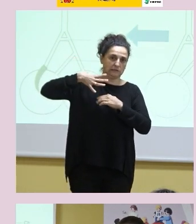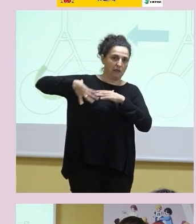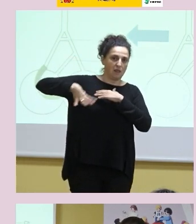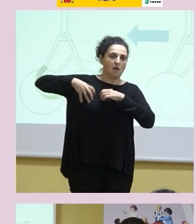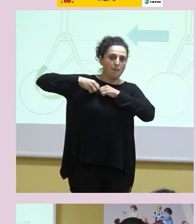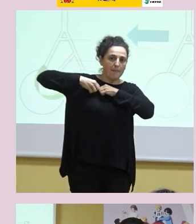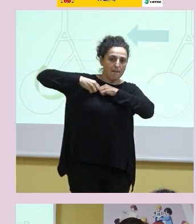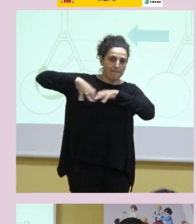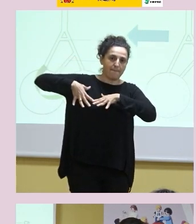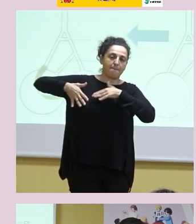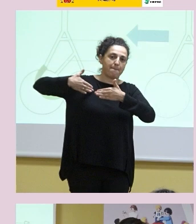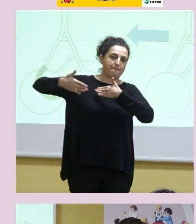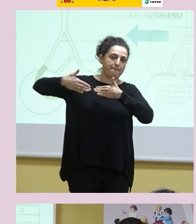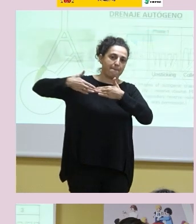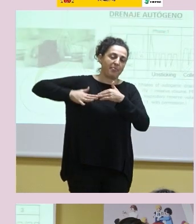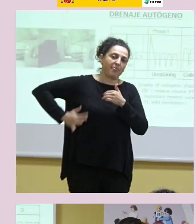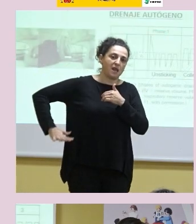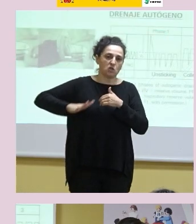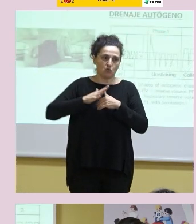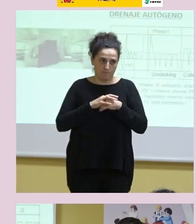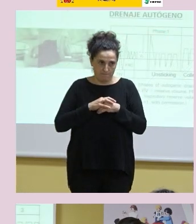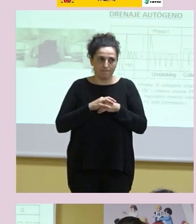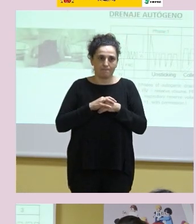ventilar el lado derecho.